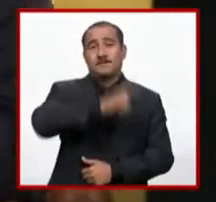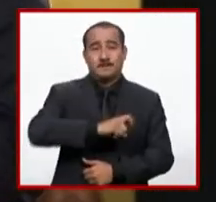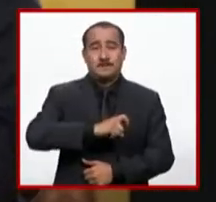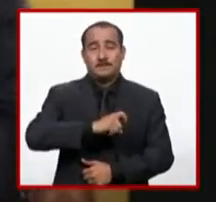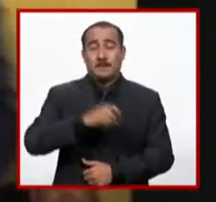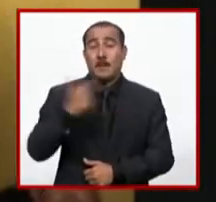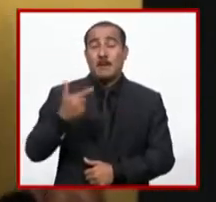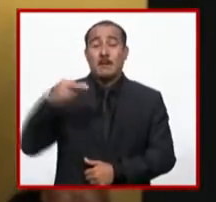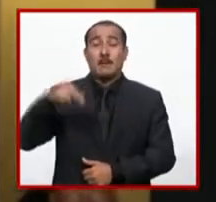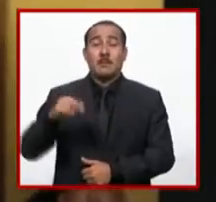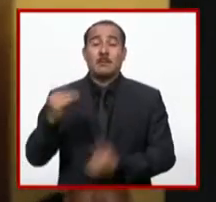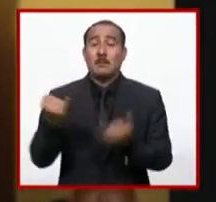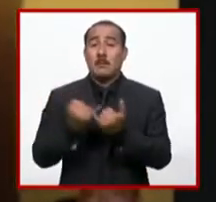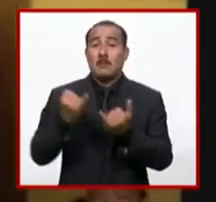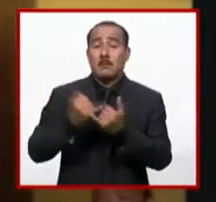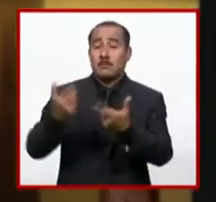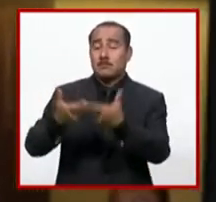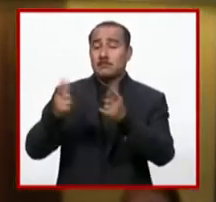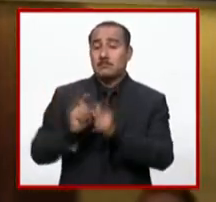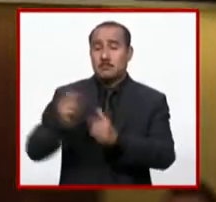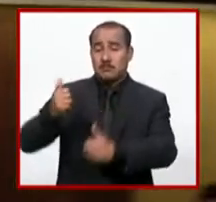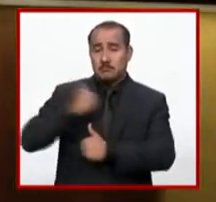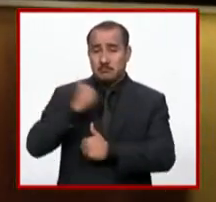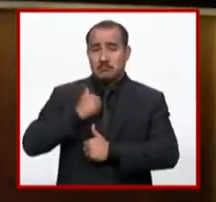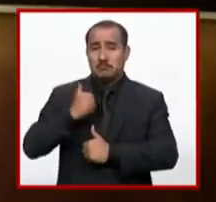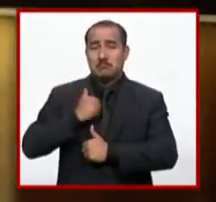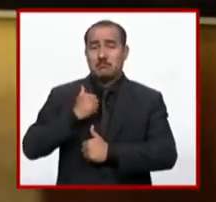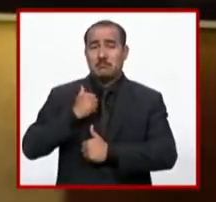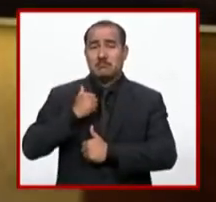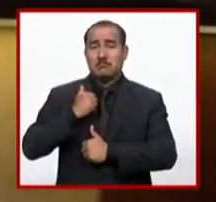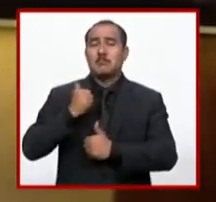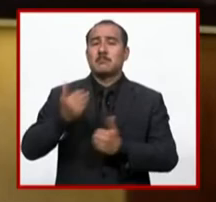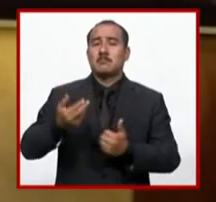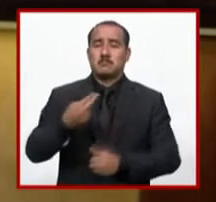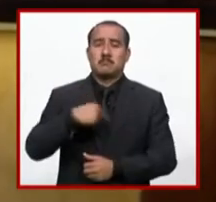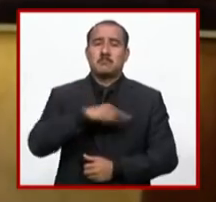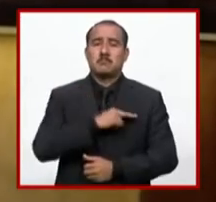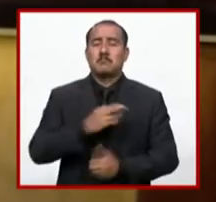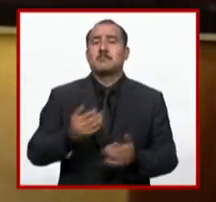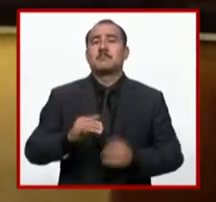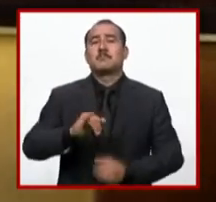la Guardia Nacional y de las Fuerzas Armadas, estamos por supuesto